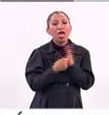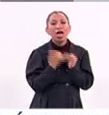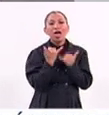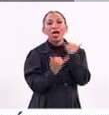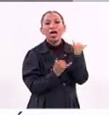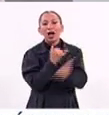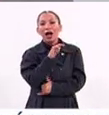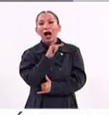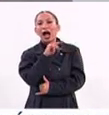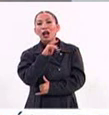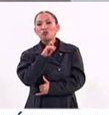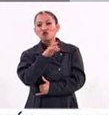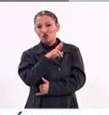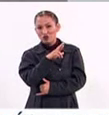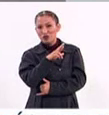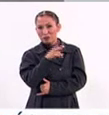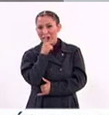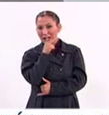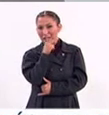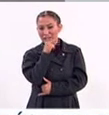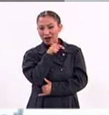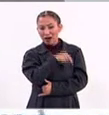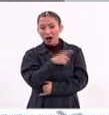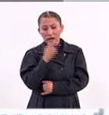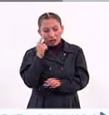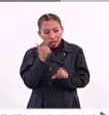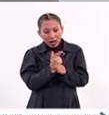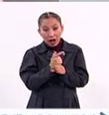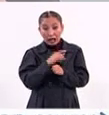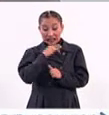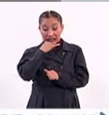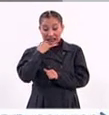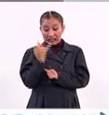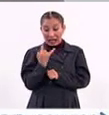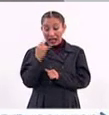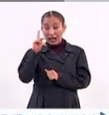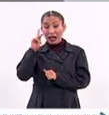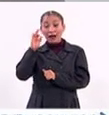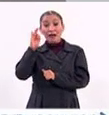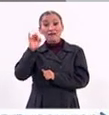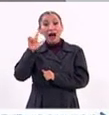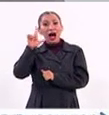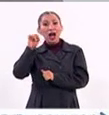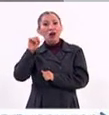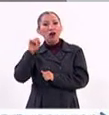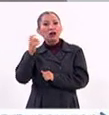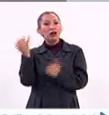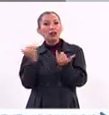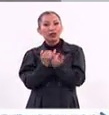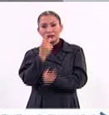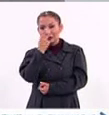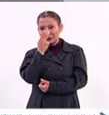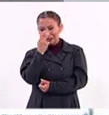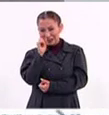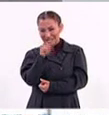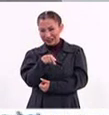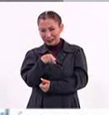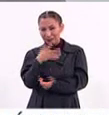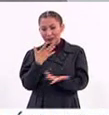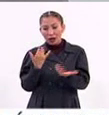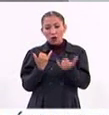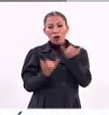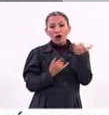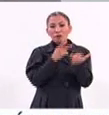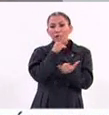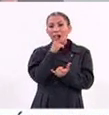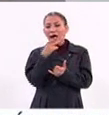albur. Y en ese texto nos damos cuenta que el chile y el falo son, son casi